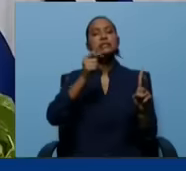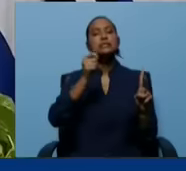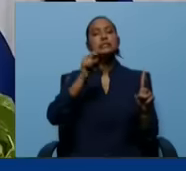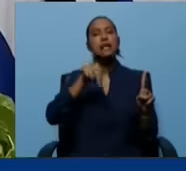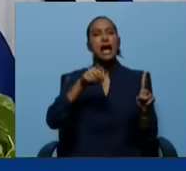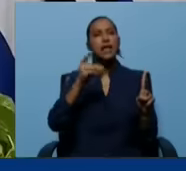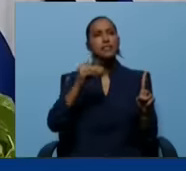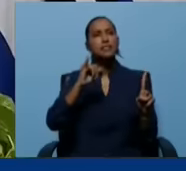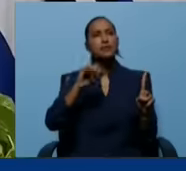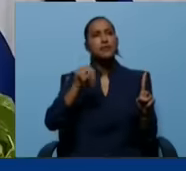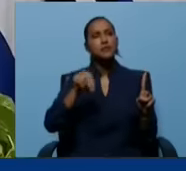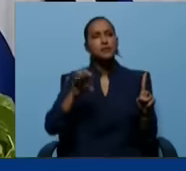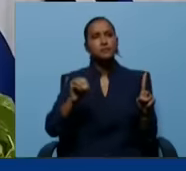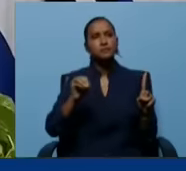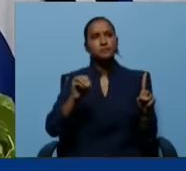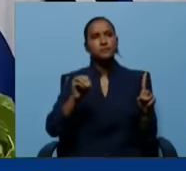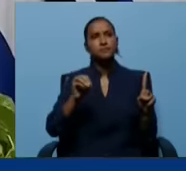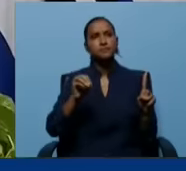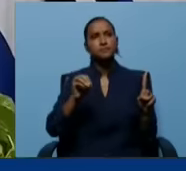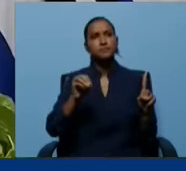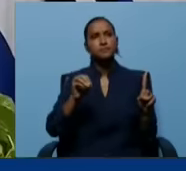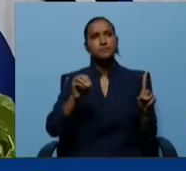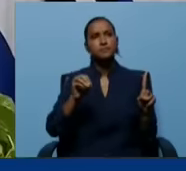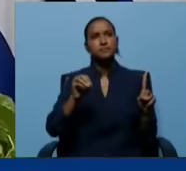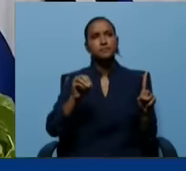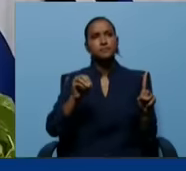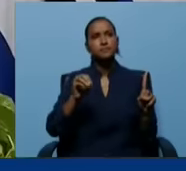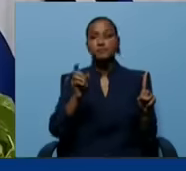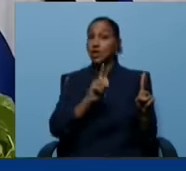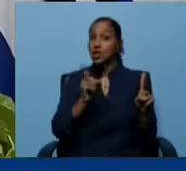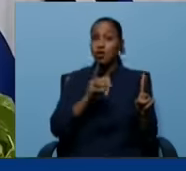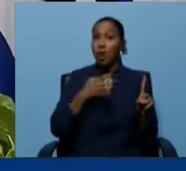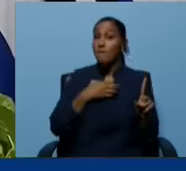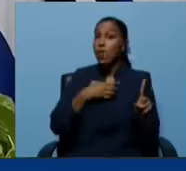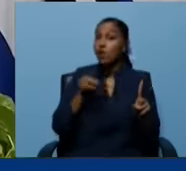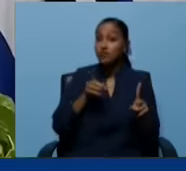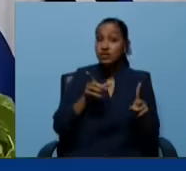Y como no lograban derrotar a Sandino,